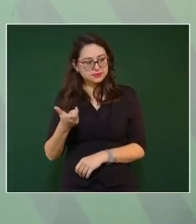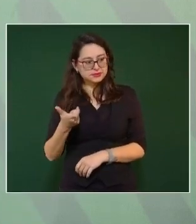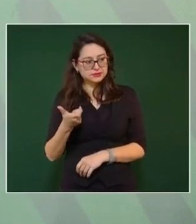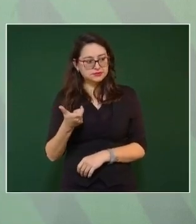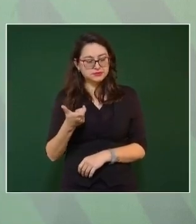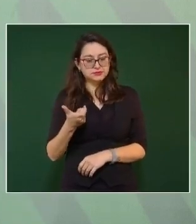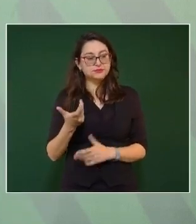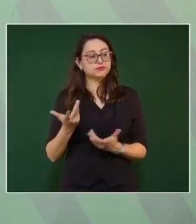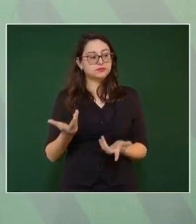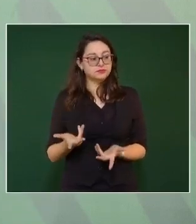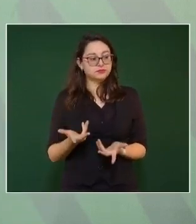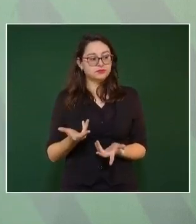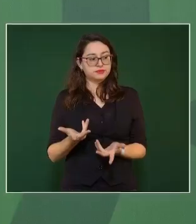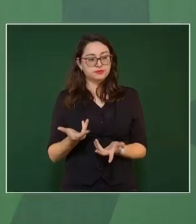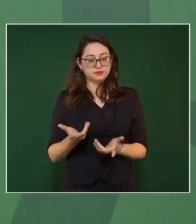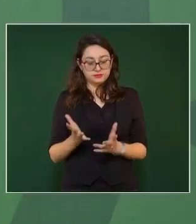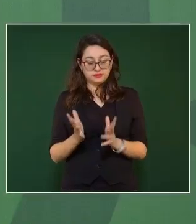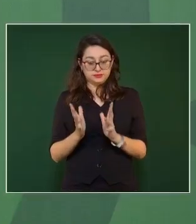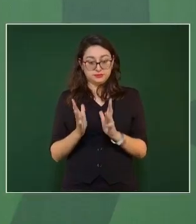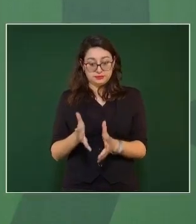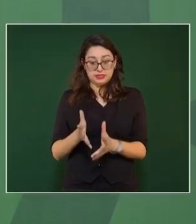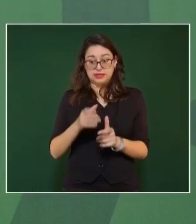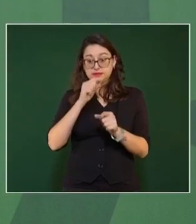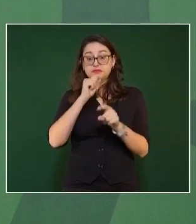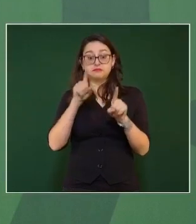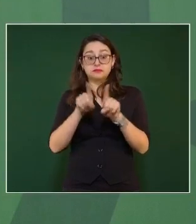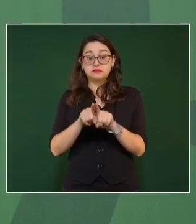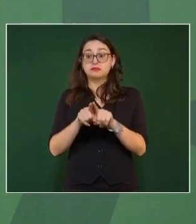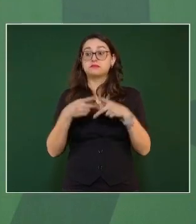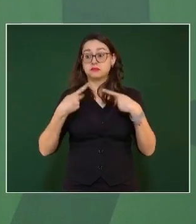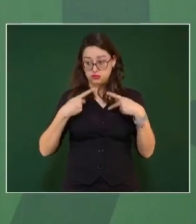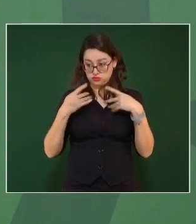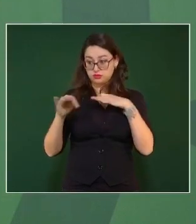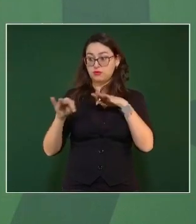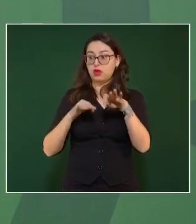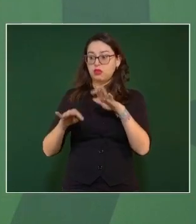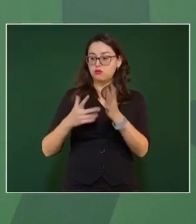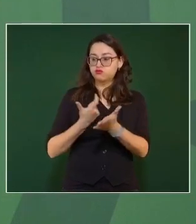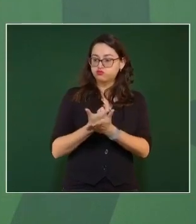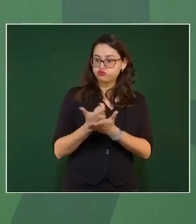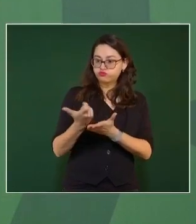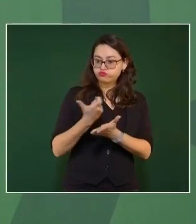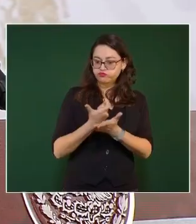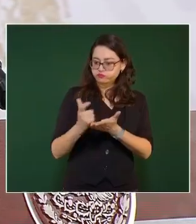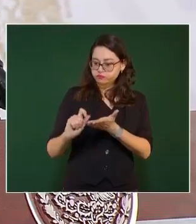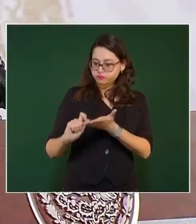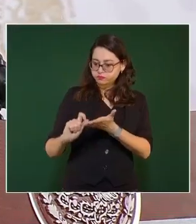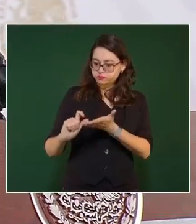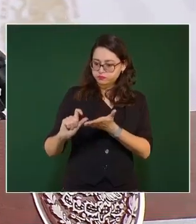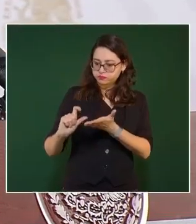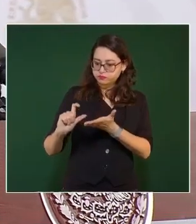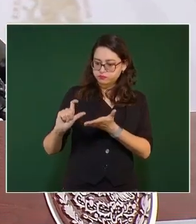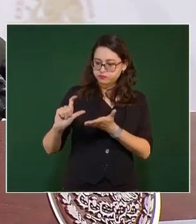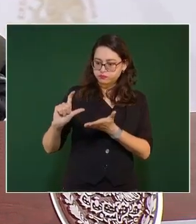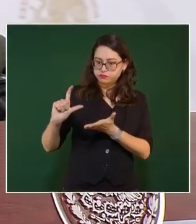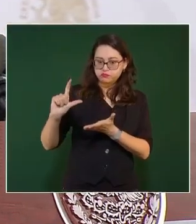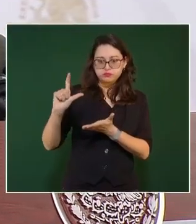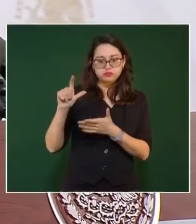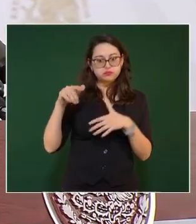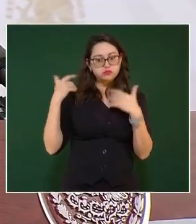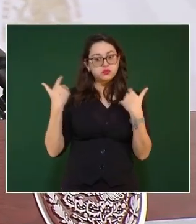Ya hablamos de los incrementos al salario, como nunca se había visto. Es de los países donde más ha